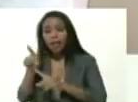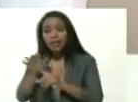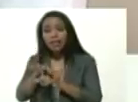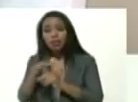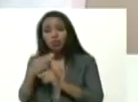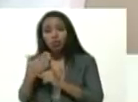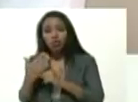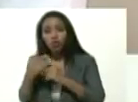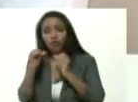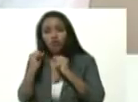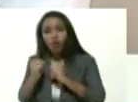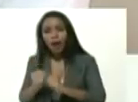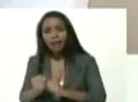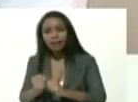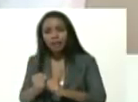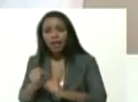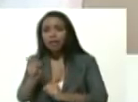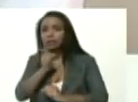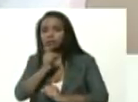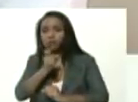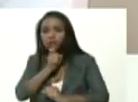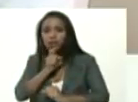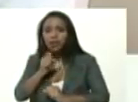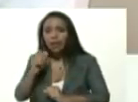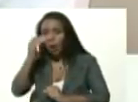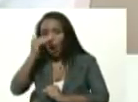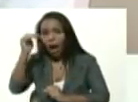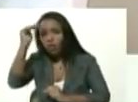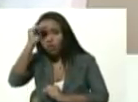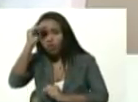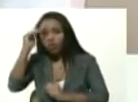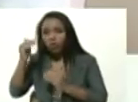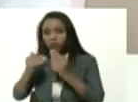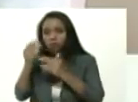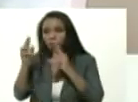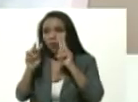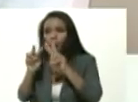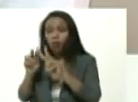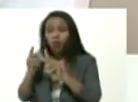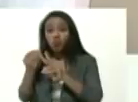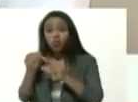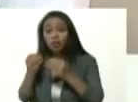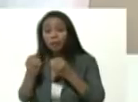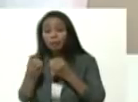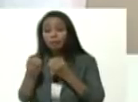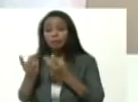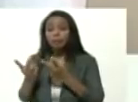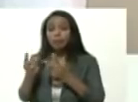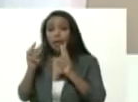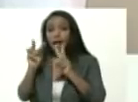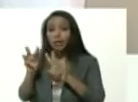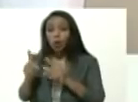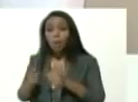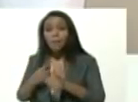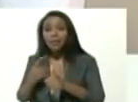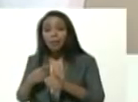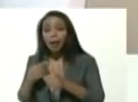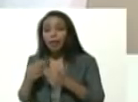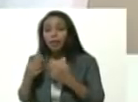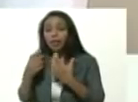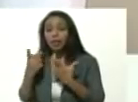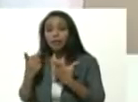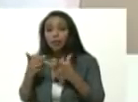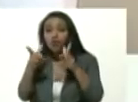situación extrema, difícil, donde además los adultos estamos exteriorizando muchas presiones, los principales receptores de todas esas